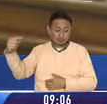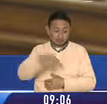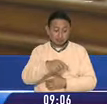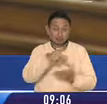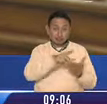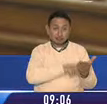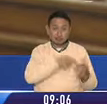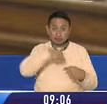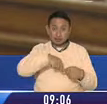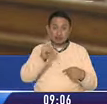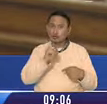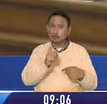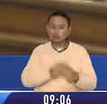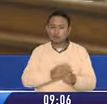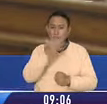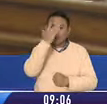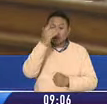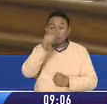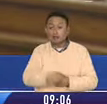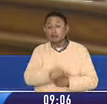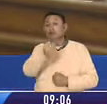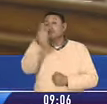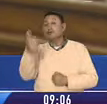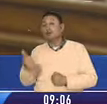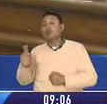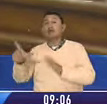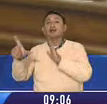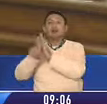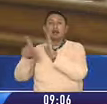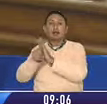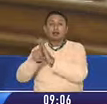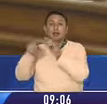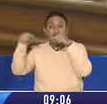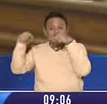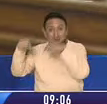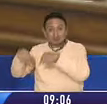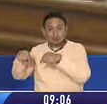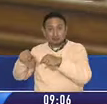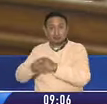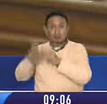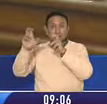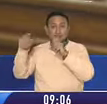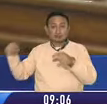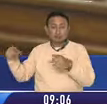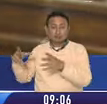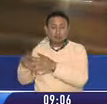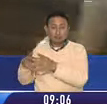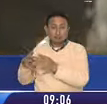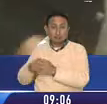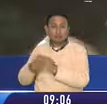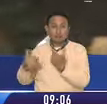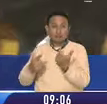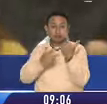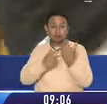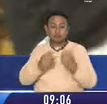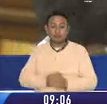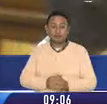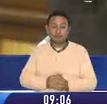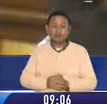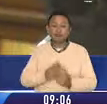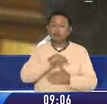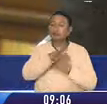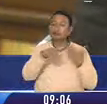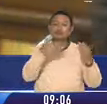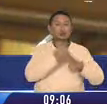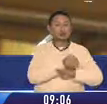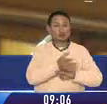de ley, porque hay otra ley en donde se están tratando los temas vinculados a armas. Todas las recomendaciones